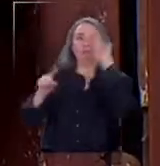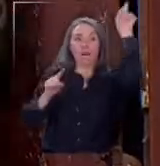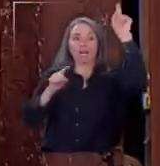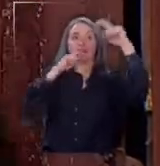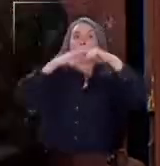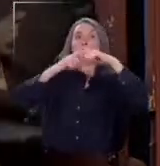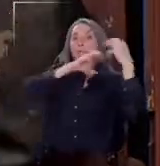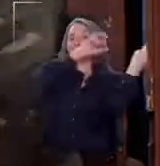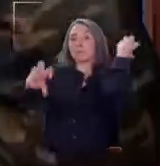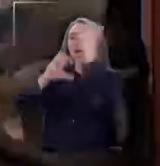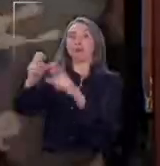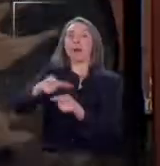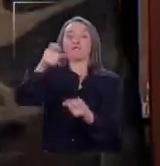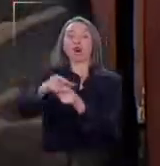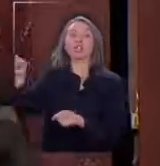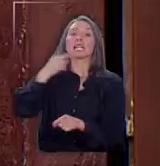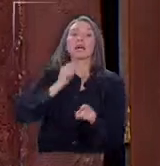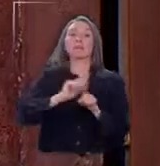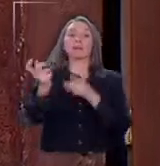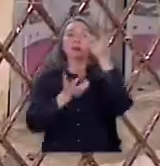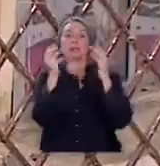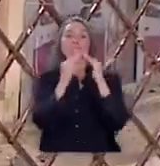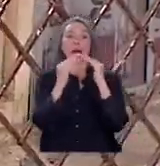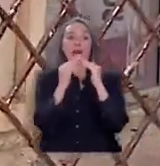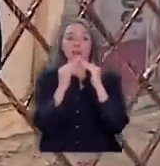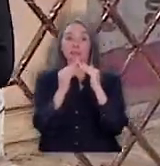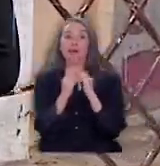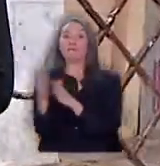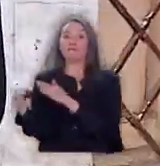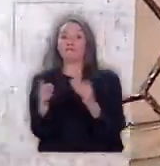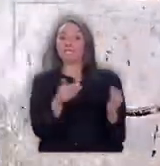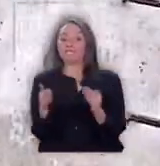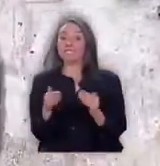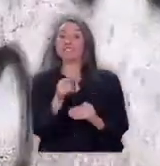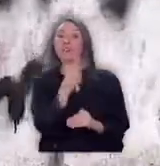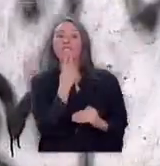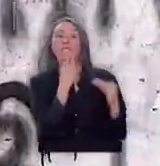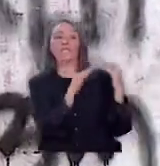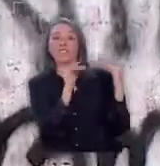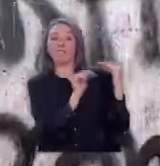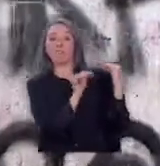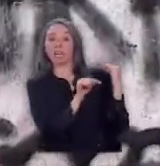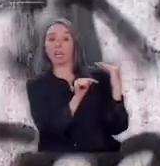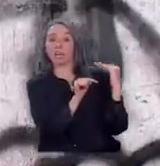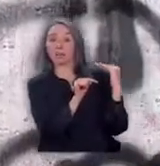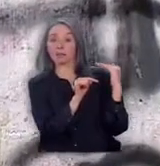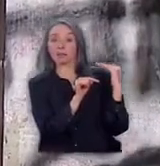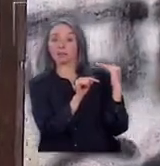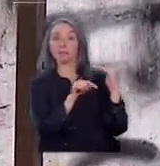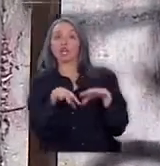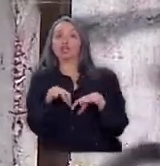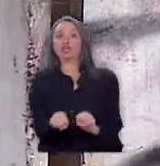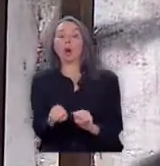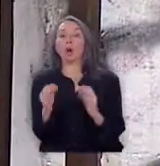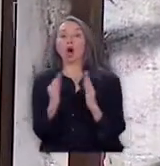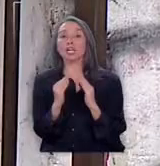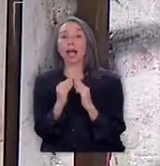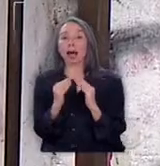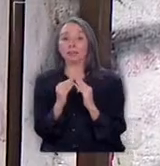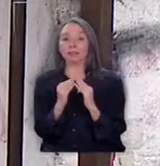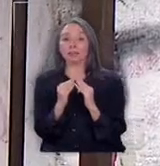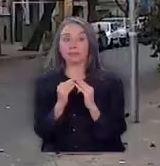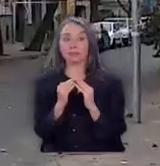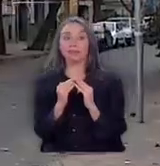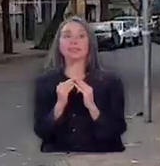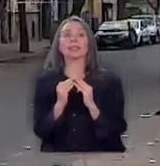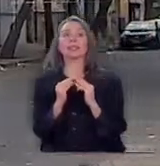tirando piedra botella porque nos han querido incendiar la casa los vecinos aseguran que los que habitan en este inmueble Se tomaron la vivienda que además tiene